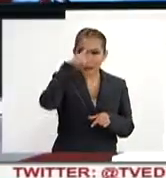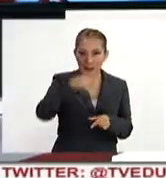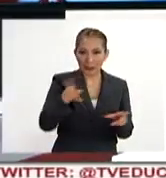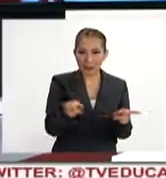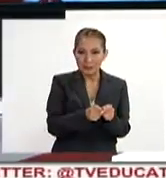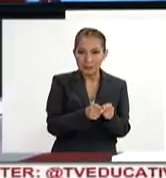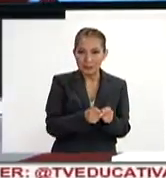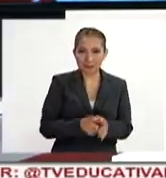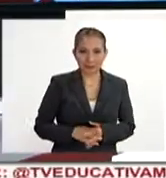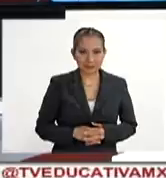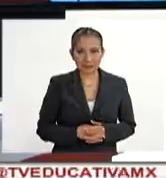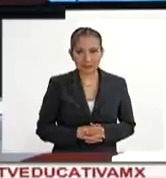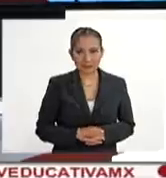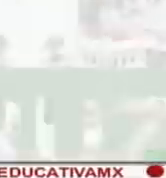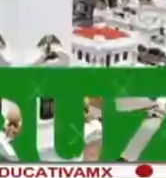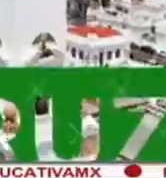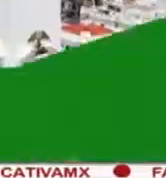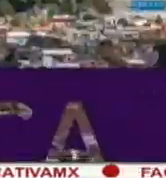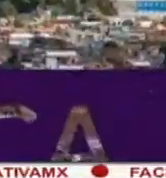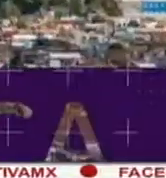a las breves.